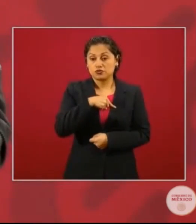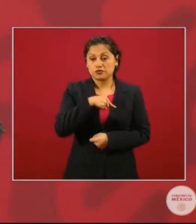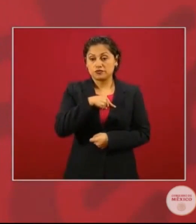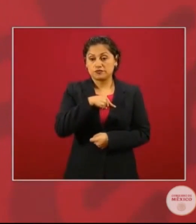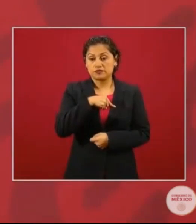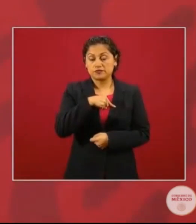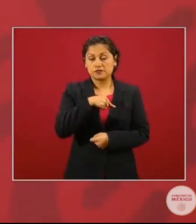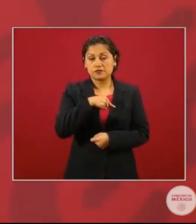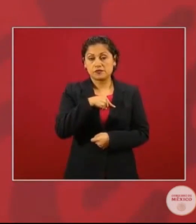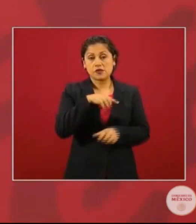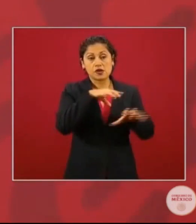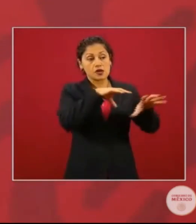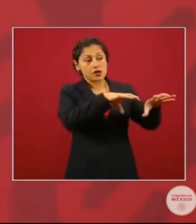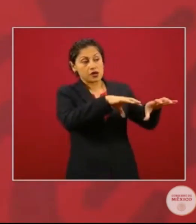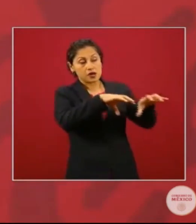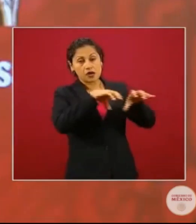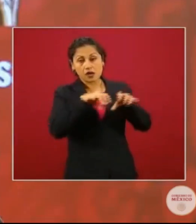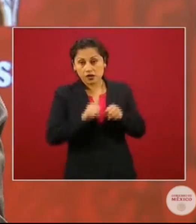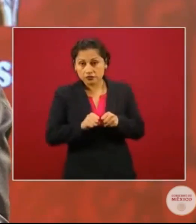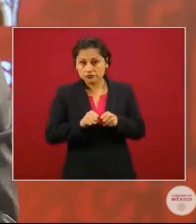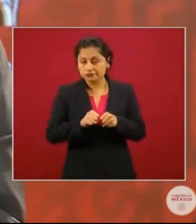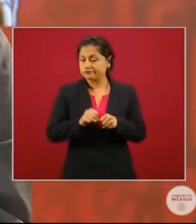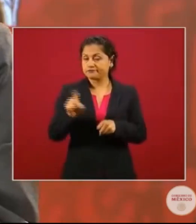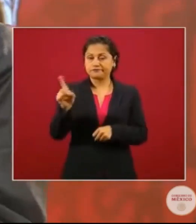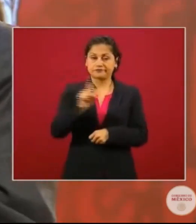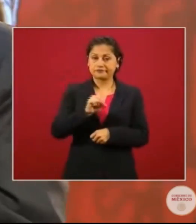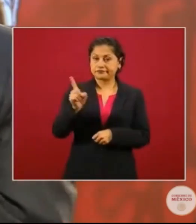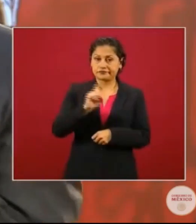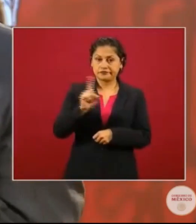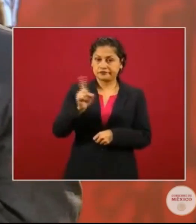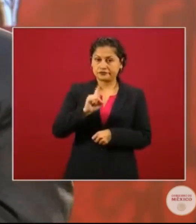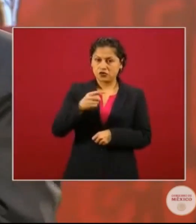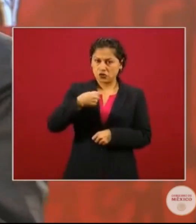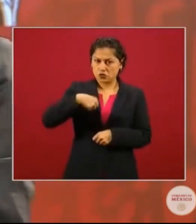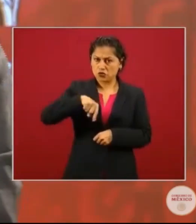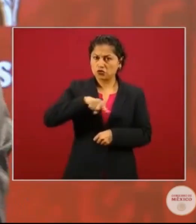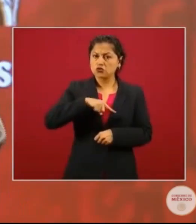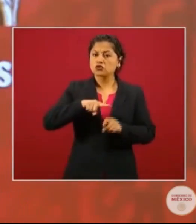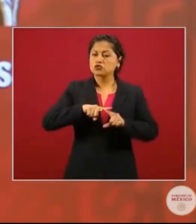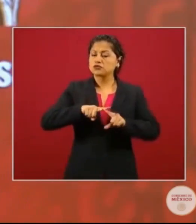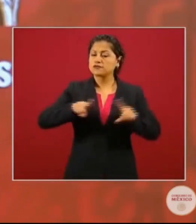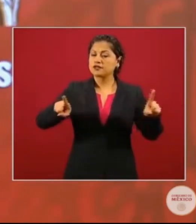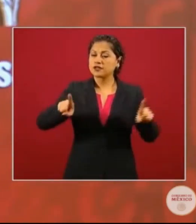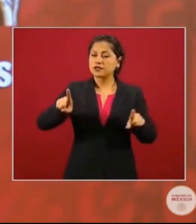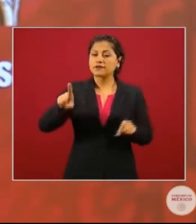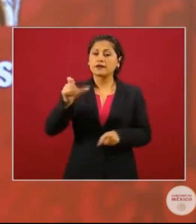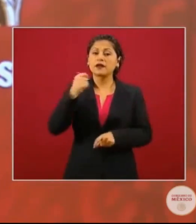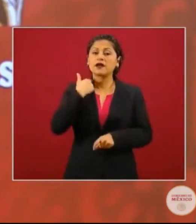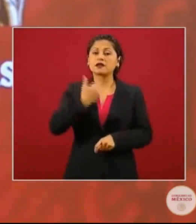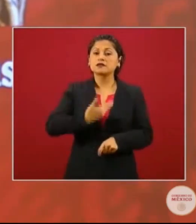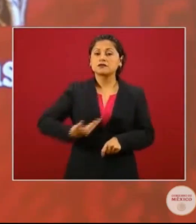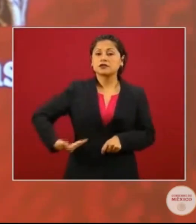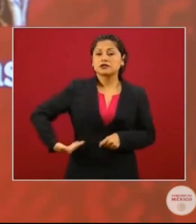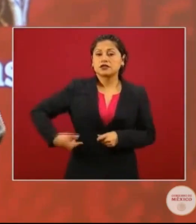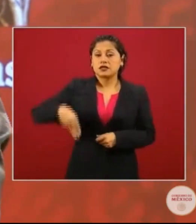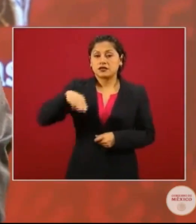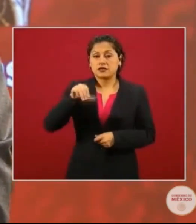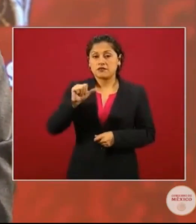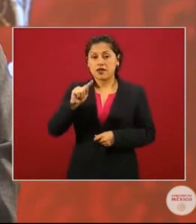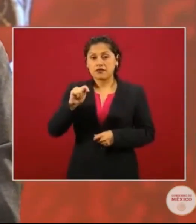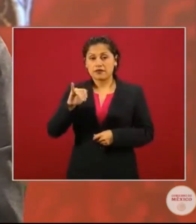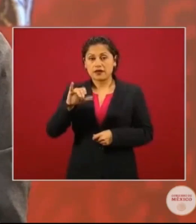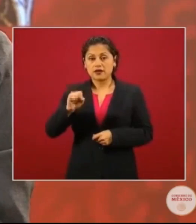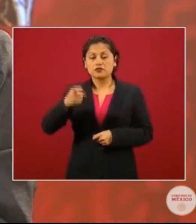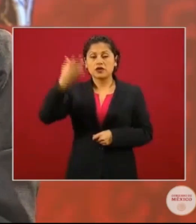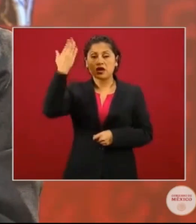no vamos a hacer lo que hizo ese buen presidente Adolfo López Mateos en